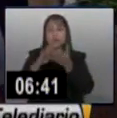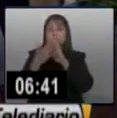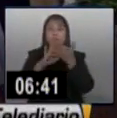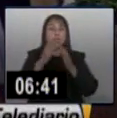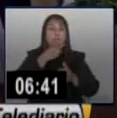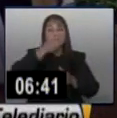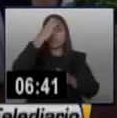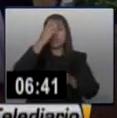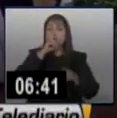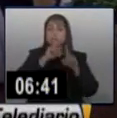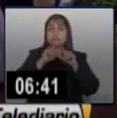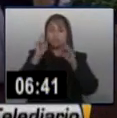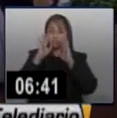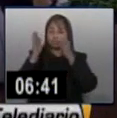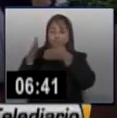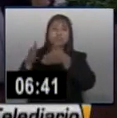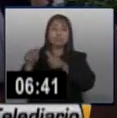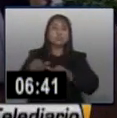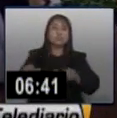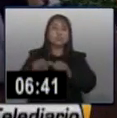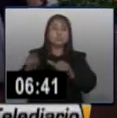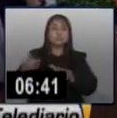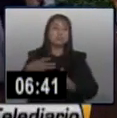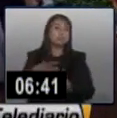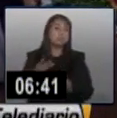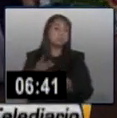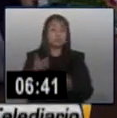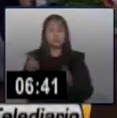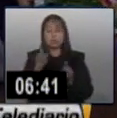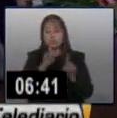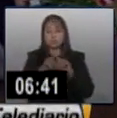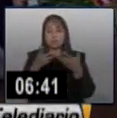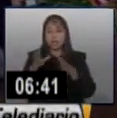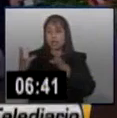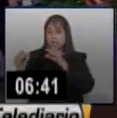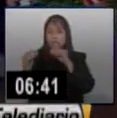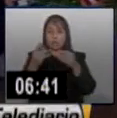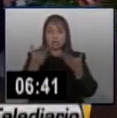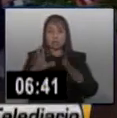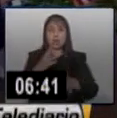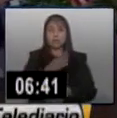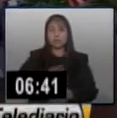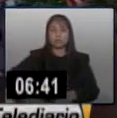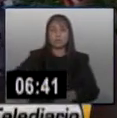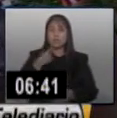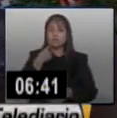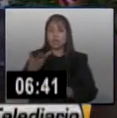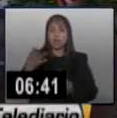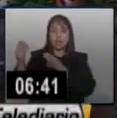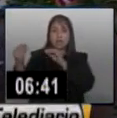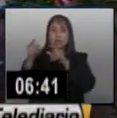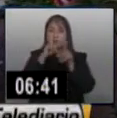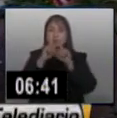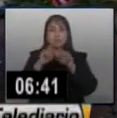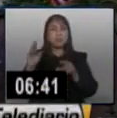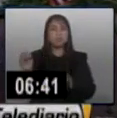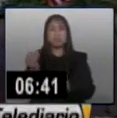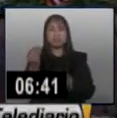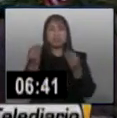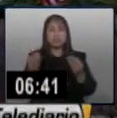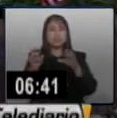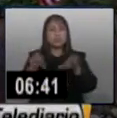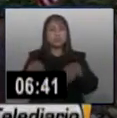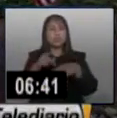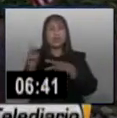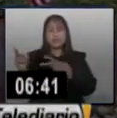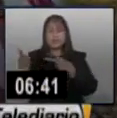que es un área de enfoque que me interesa, y hemos conversado con el presidente y sabemos que hay mucha gente que viene de estas regiones de